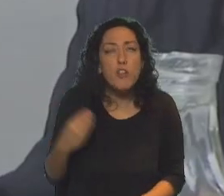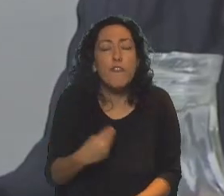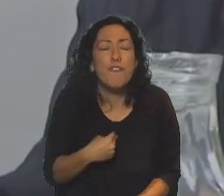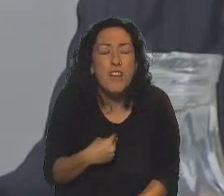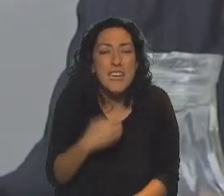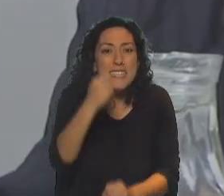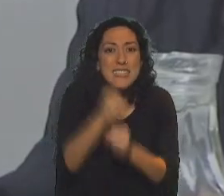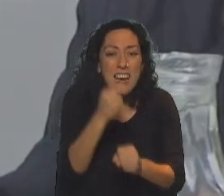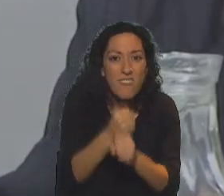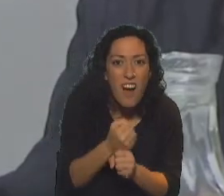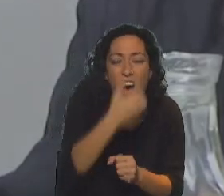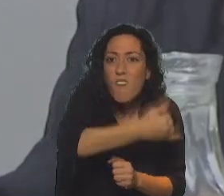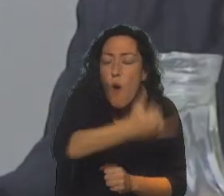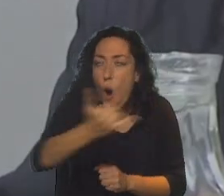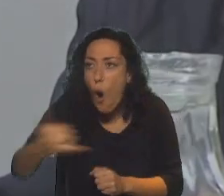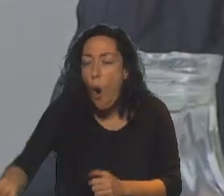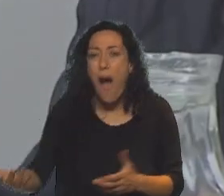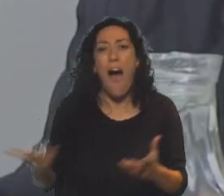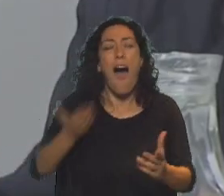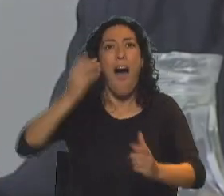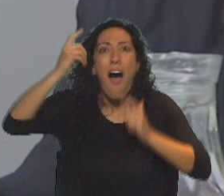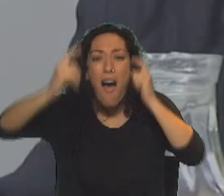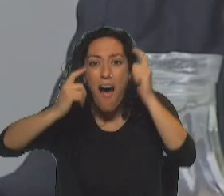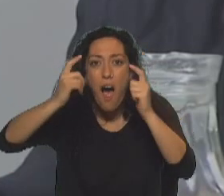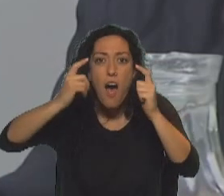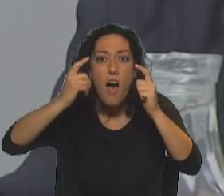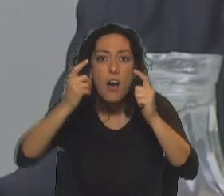expectativa. Y yo creo que eso es lo que tenemos que volver a